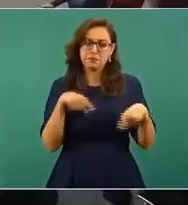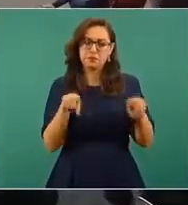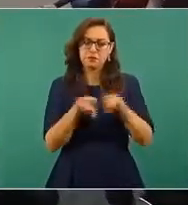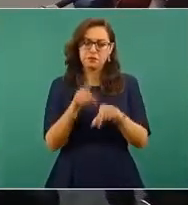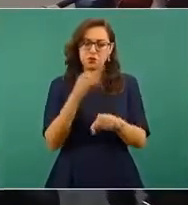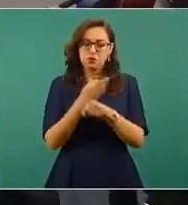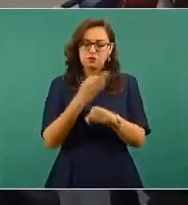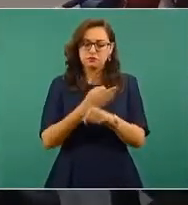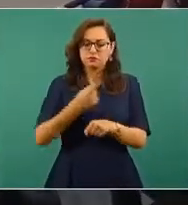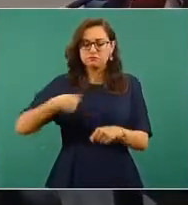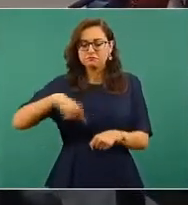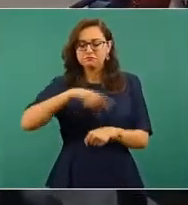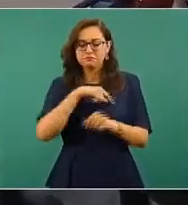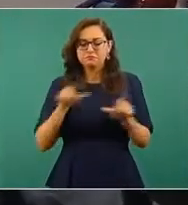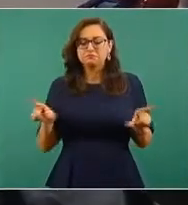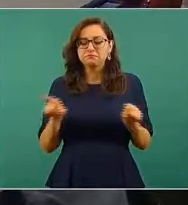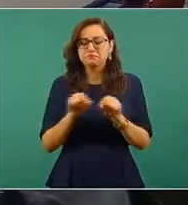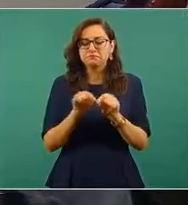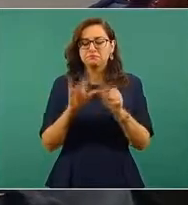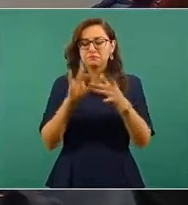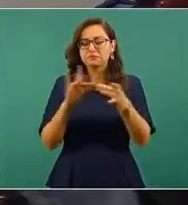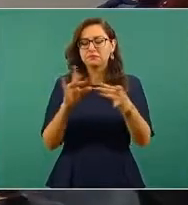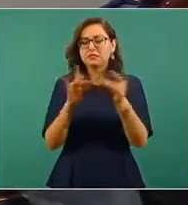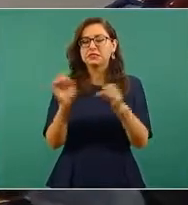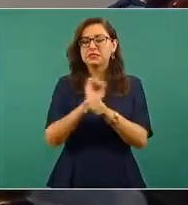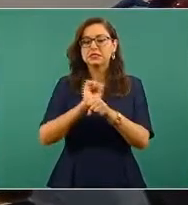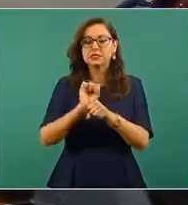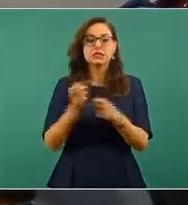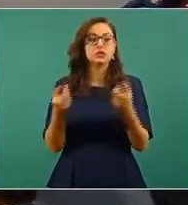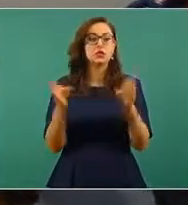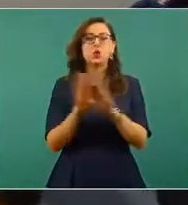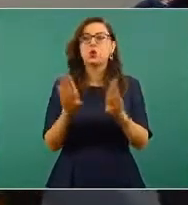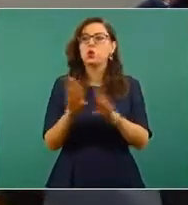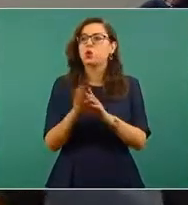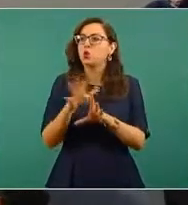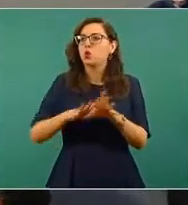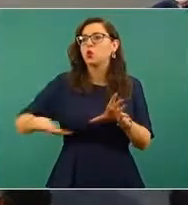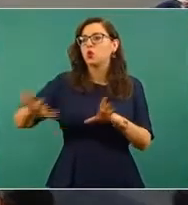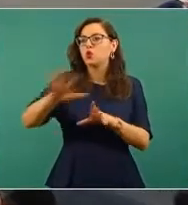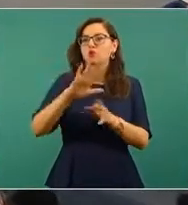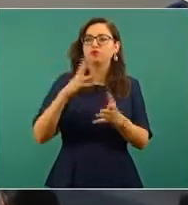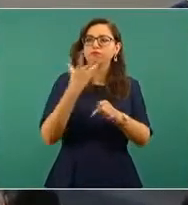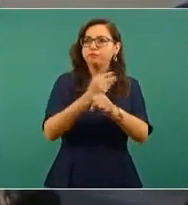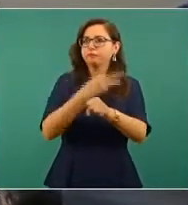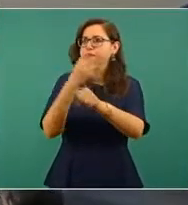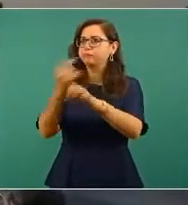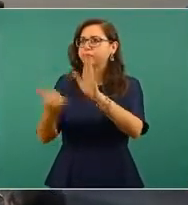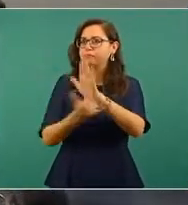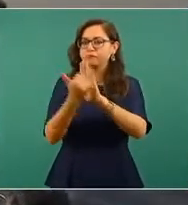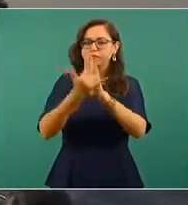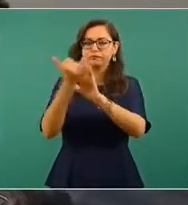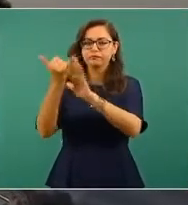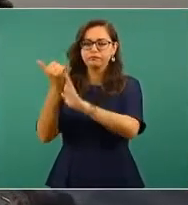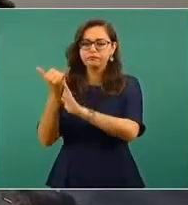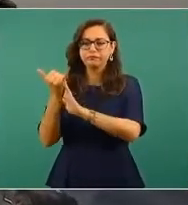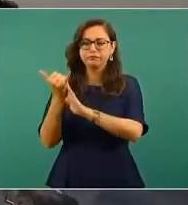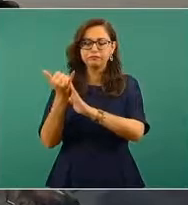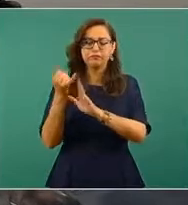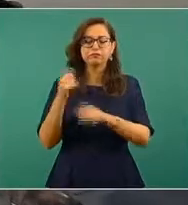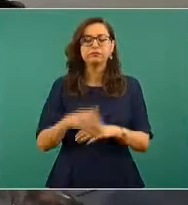preciso de lo que conforman las acciones del programa de mejoramiento urbano desde que inició la administración pública del